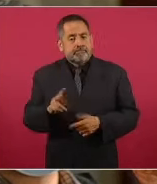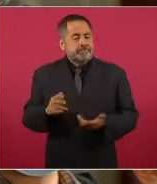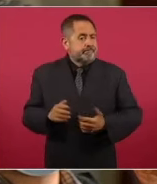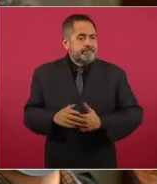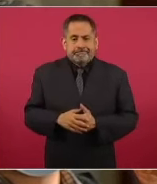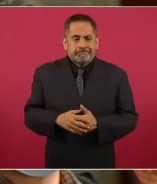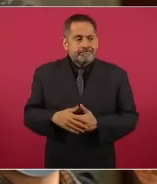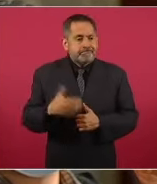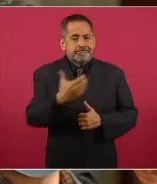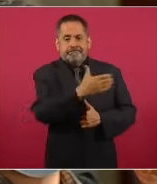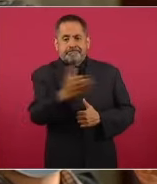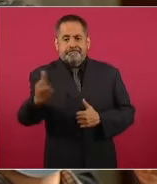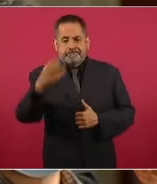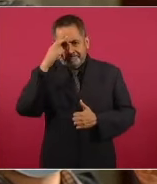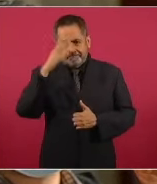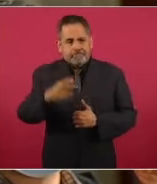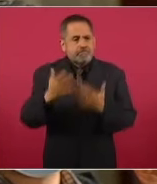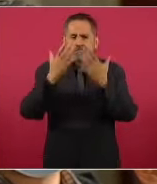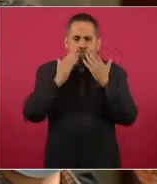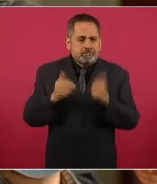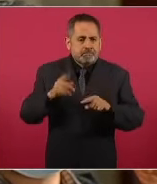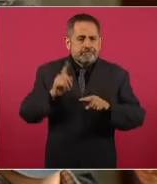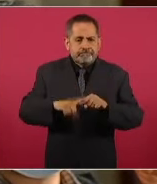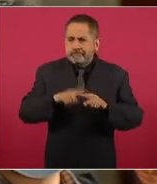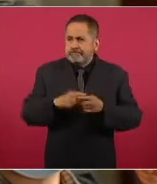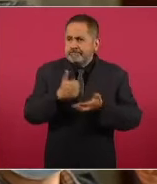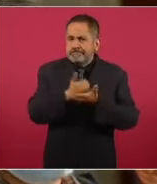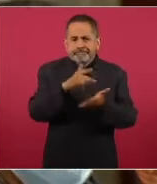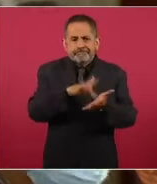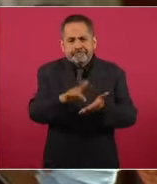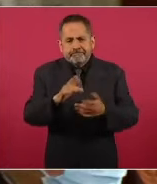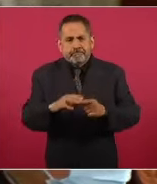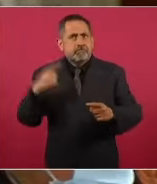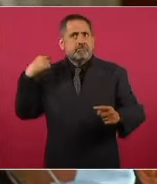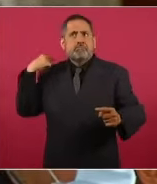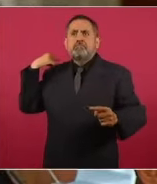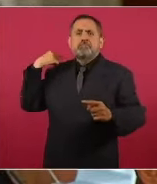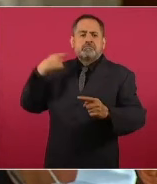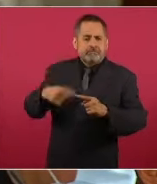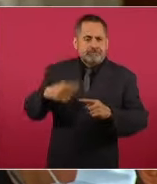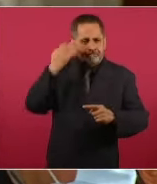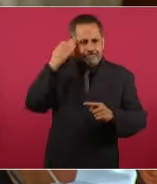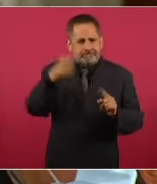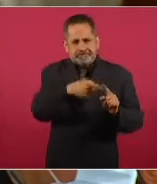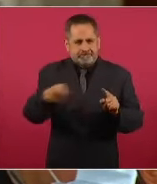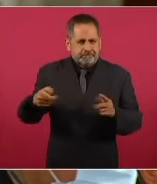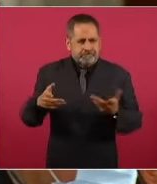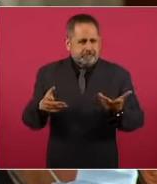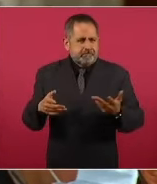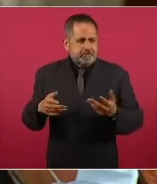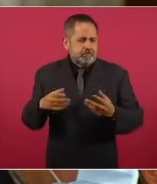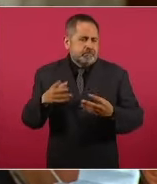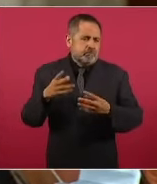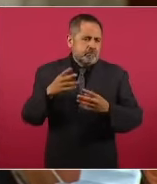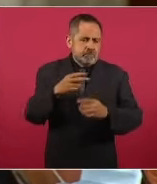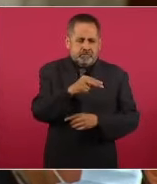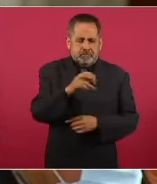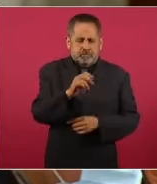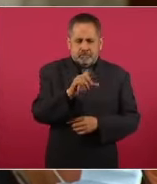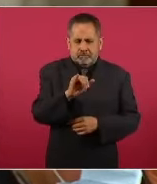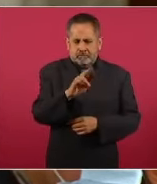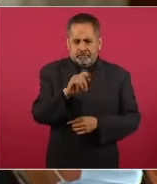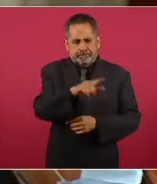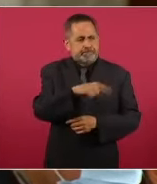el campo mexicano quedó destrozado a lo largo de todo este periodo que transitó del